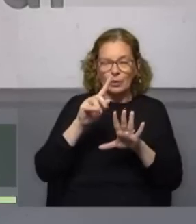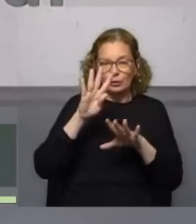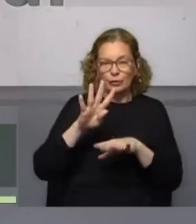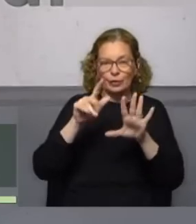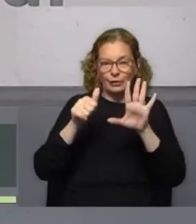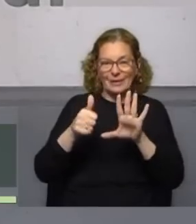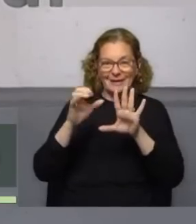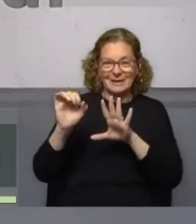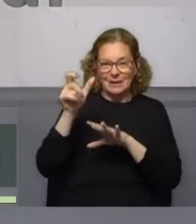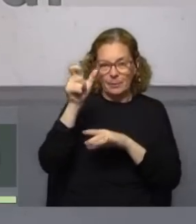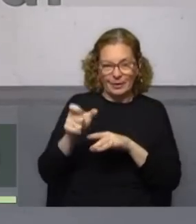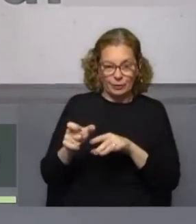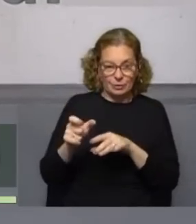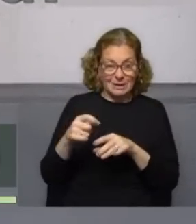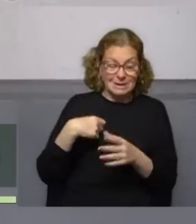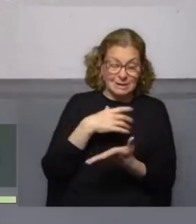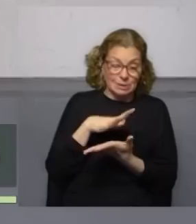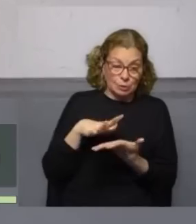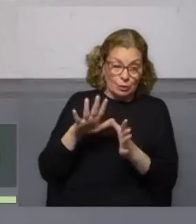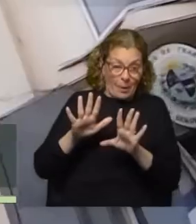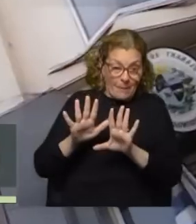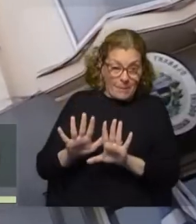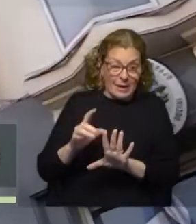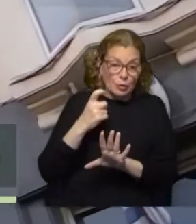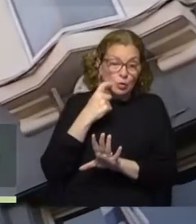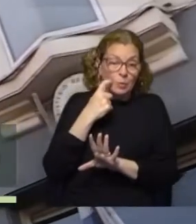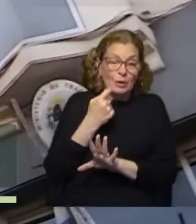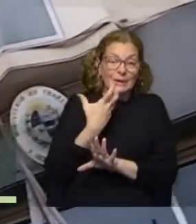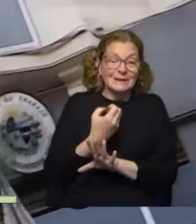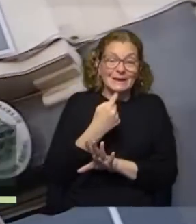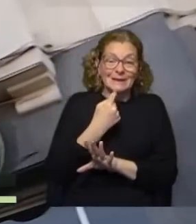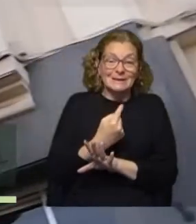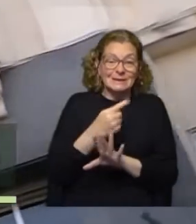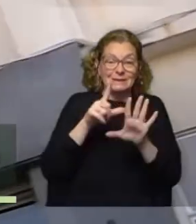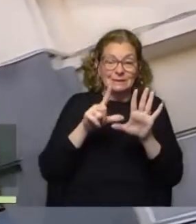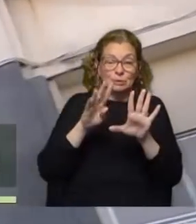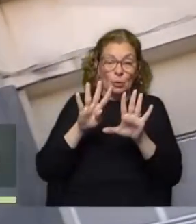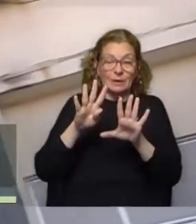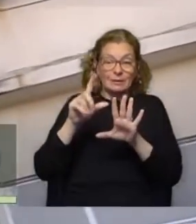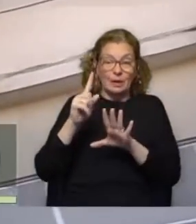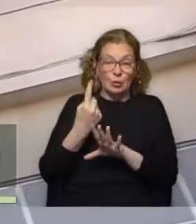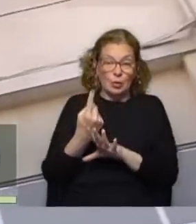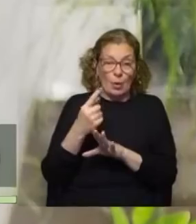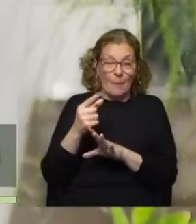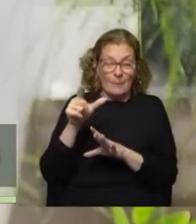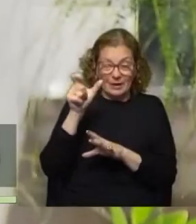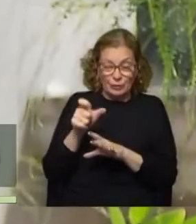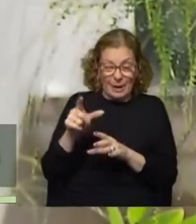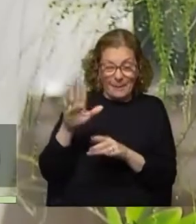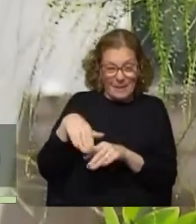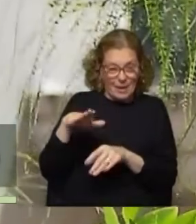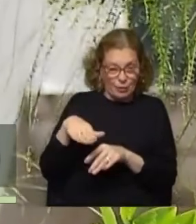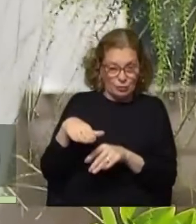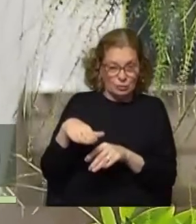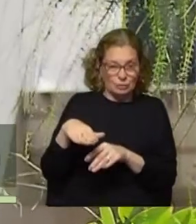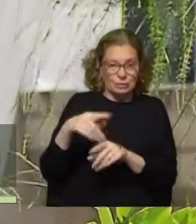48,460 personas en esa situación en número quiere decir que hubo 749 cupos menos de personas en seguro de